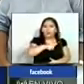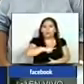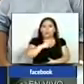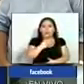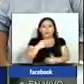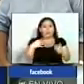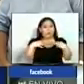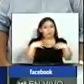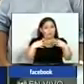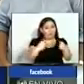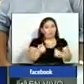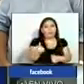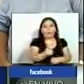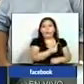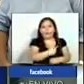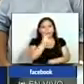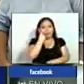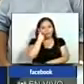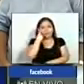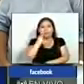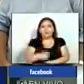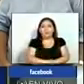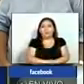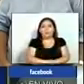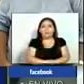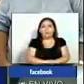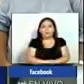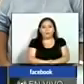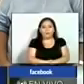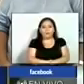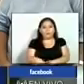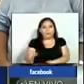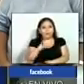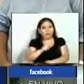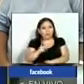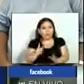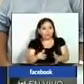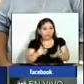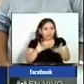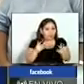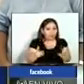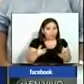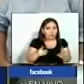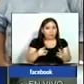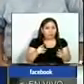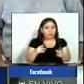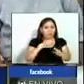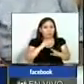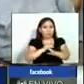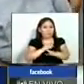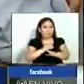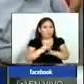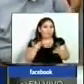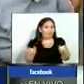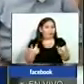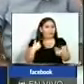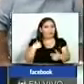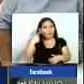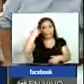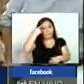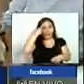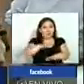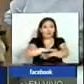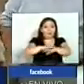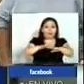cuidemos La salud De los demás Sonó Que la inmensa La mayoría De personas Luego de que Finalizara La